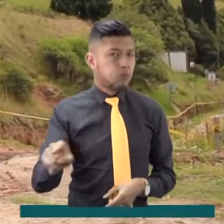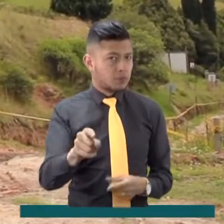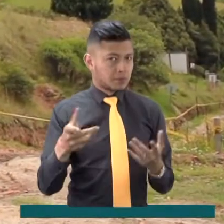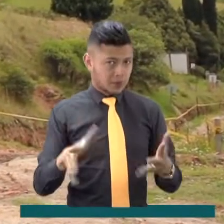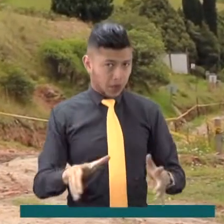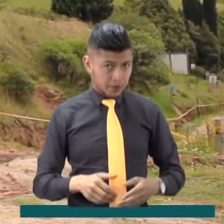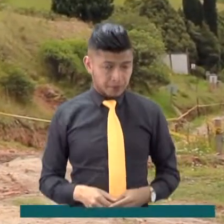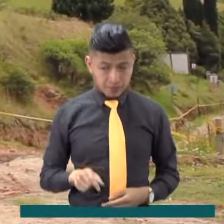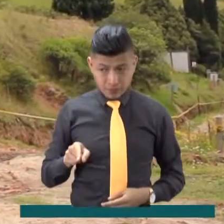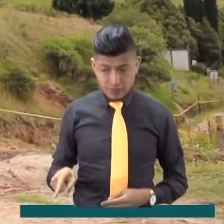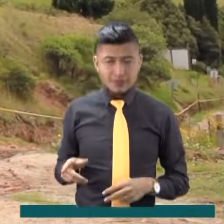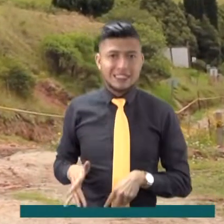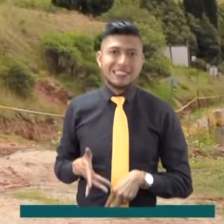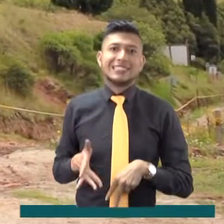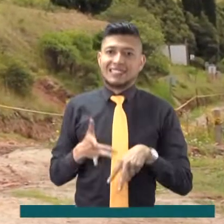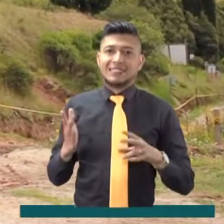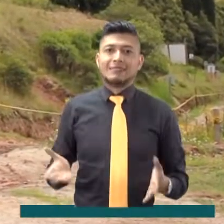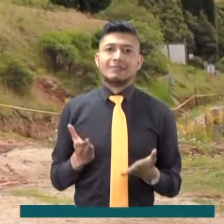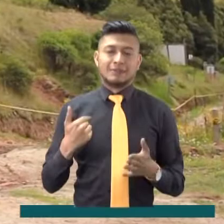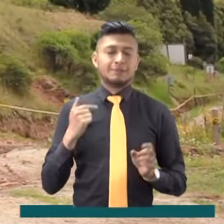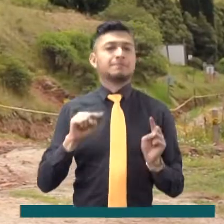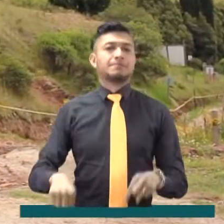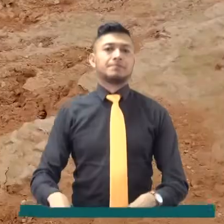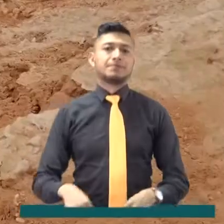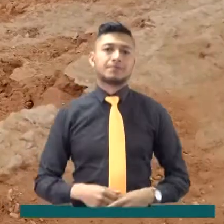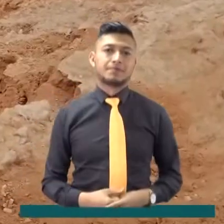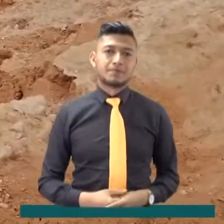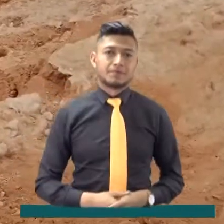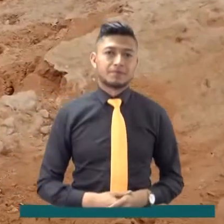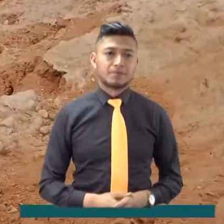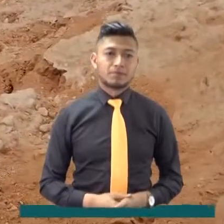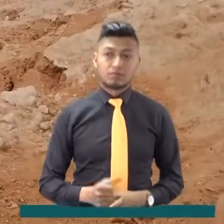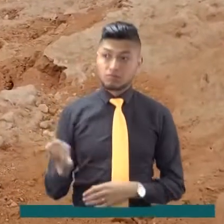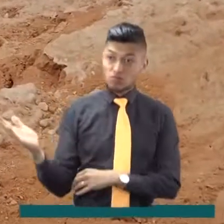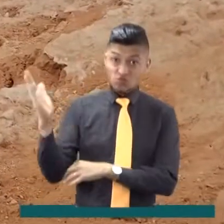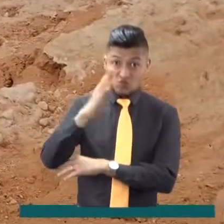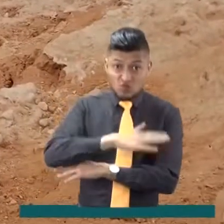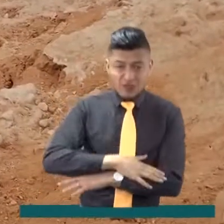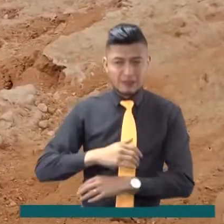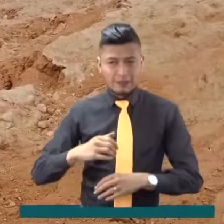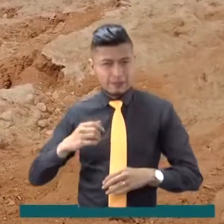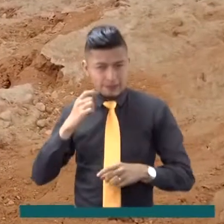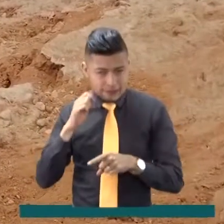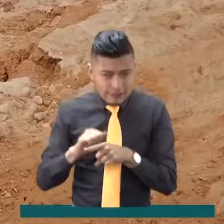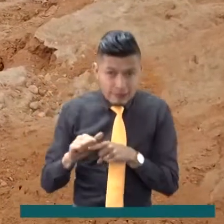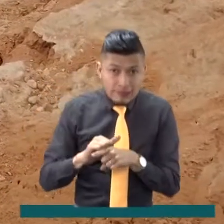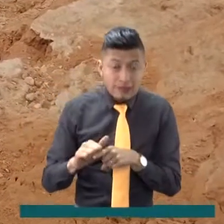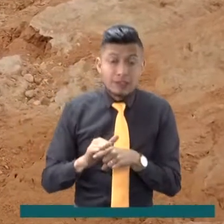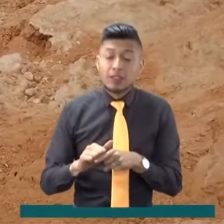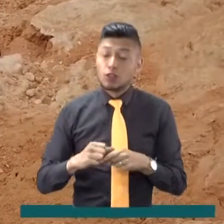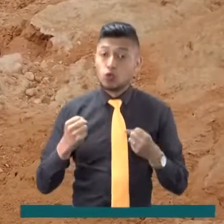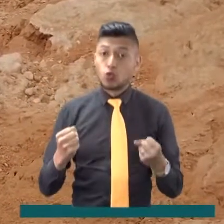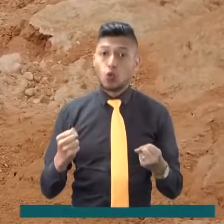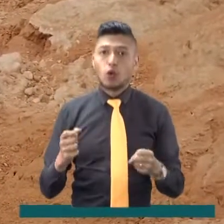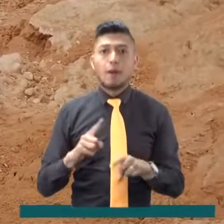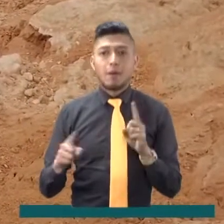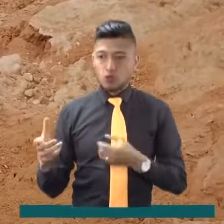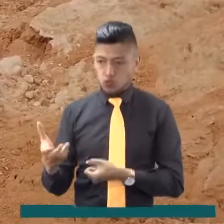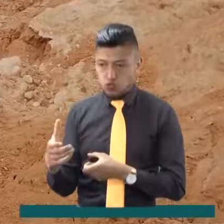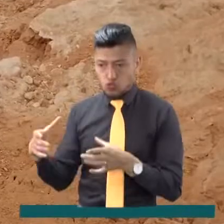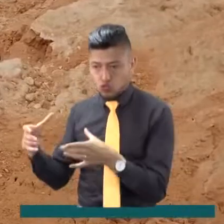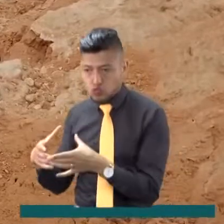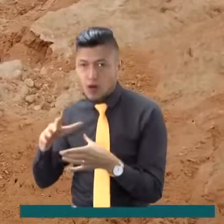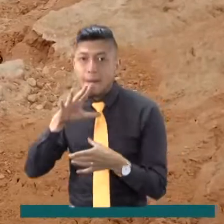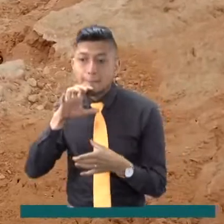y de ahí mi motivación para estar aquí. Las jornadas son intensas, pero tanto para bomberos como para sus perros,